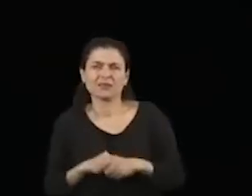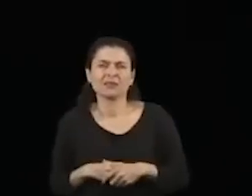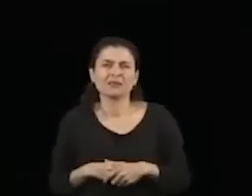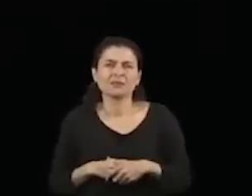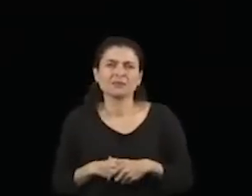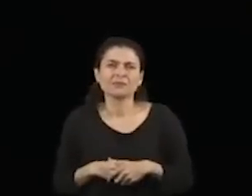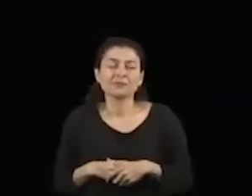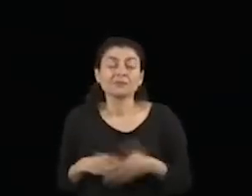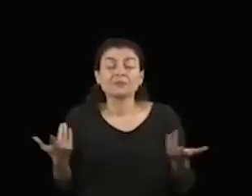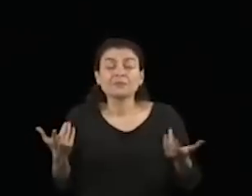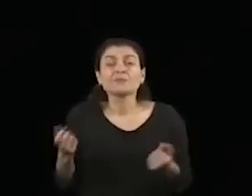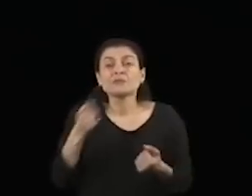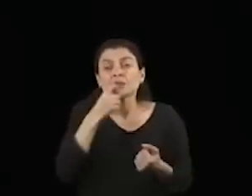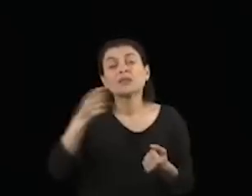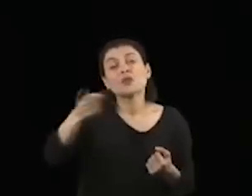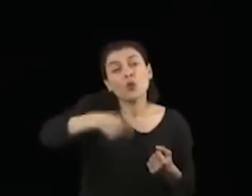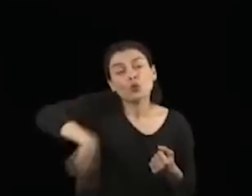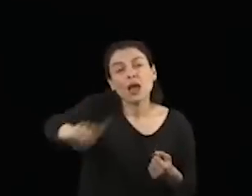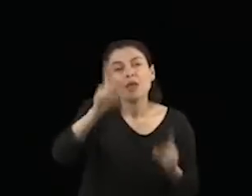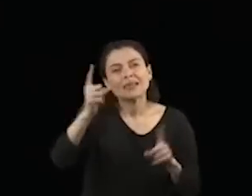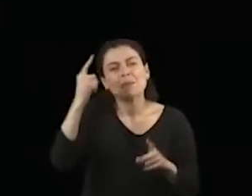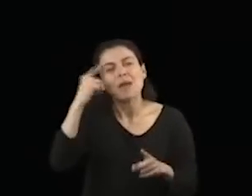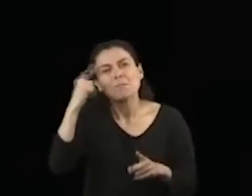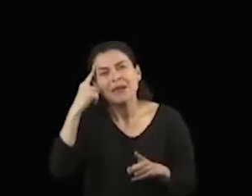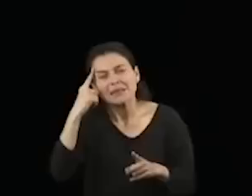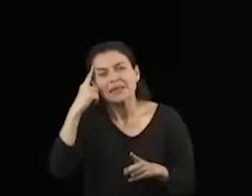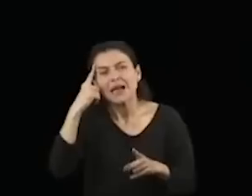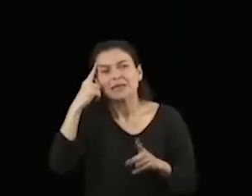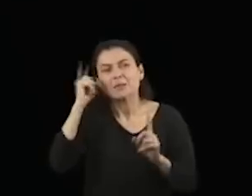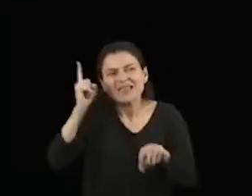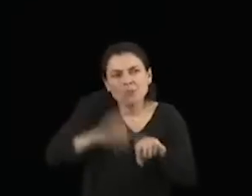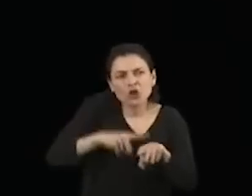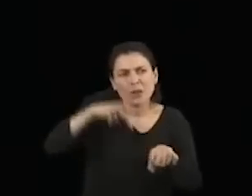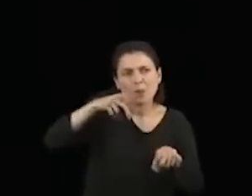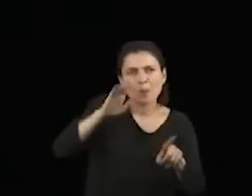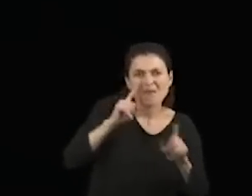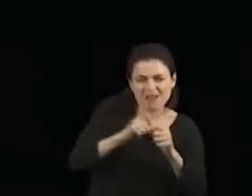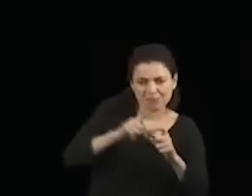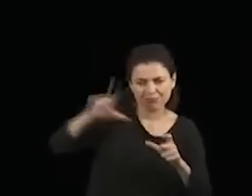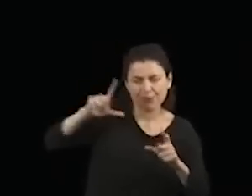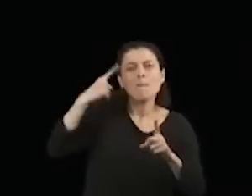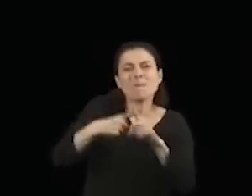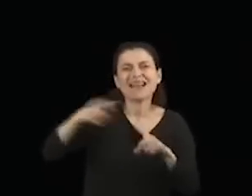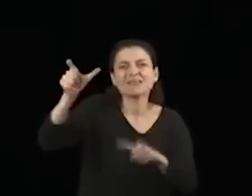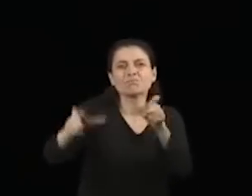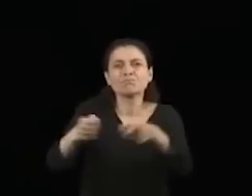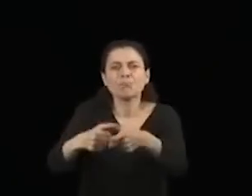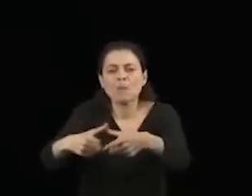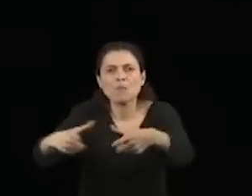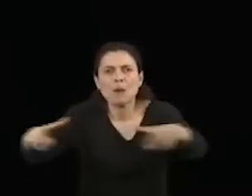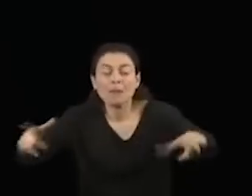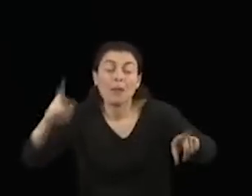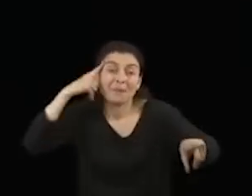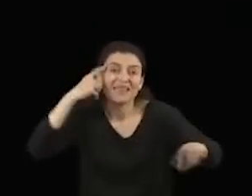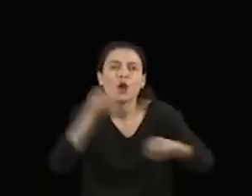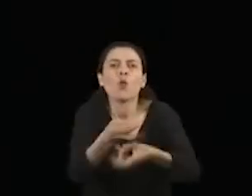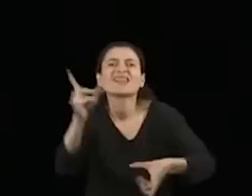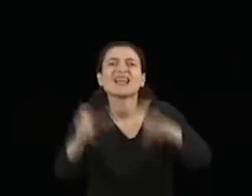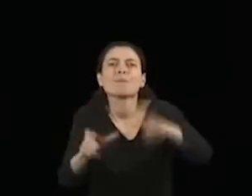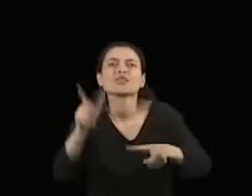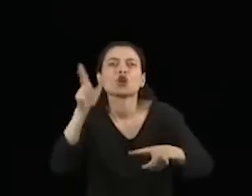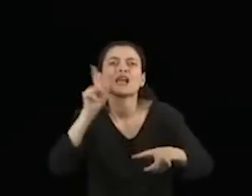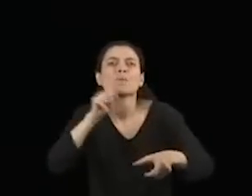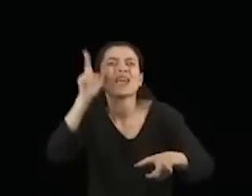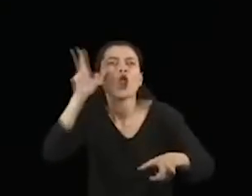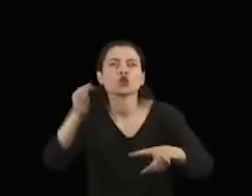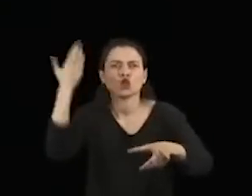Y si ustedes además contemplan la población, dada la población que había en torno al año 1800 y la que